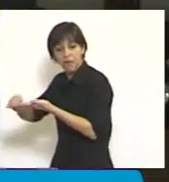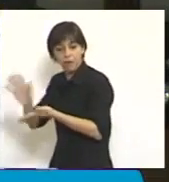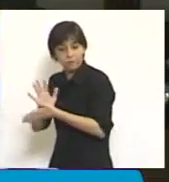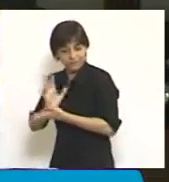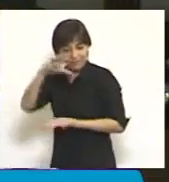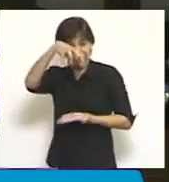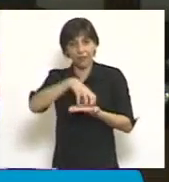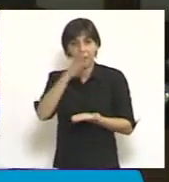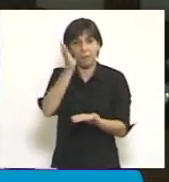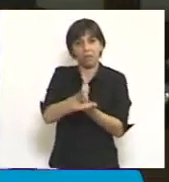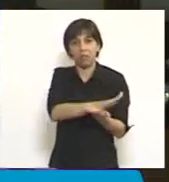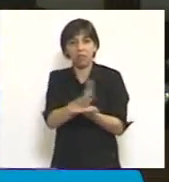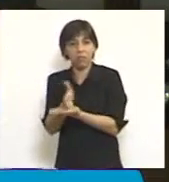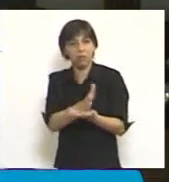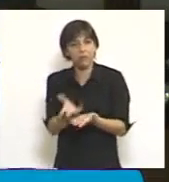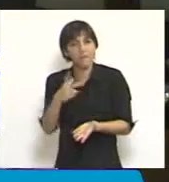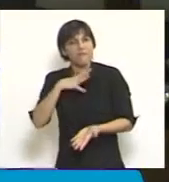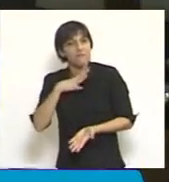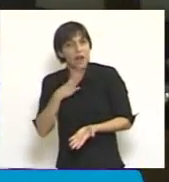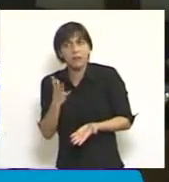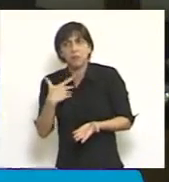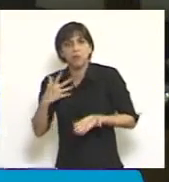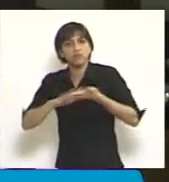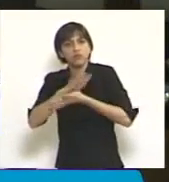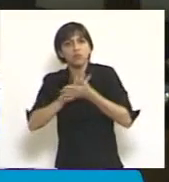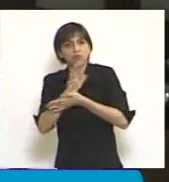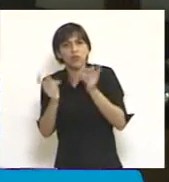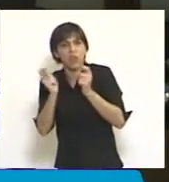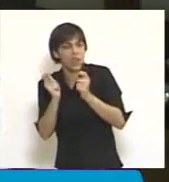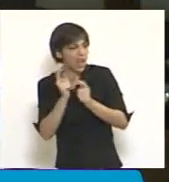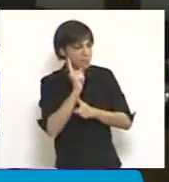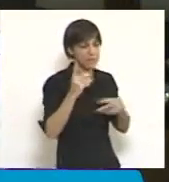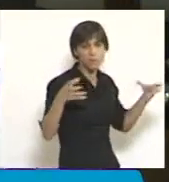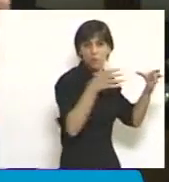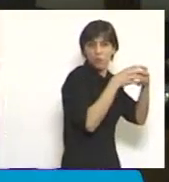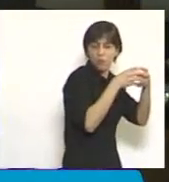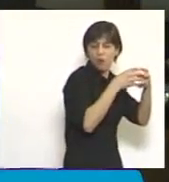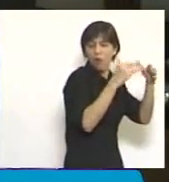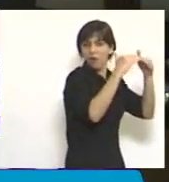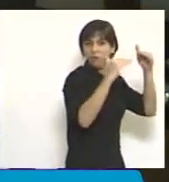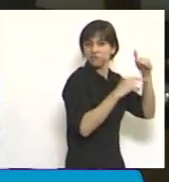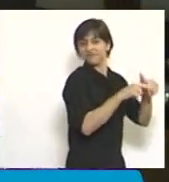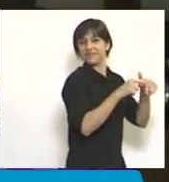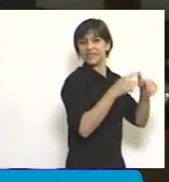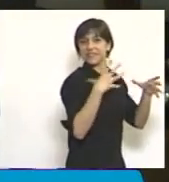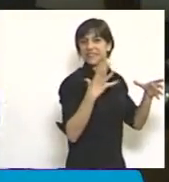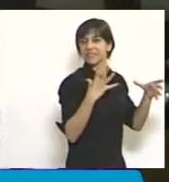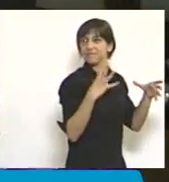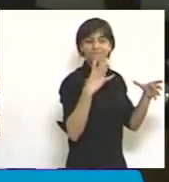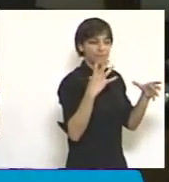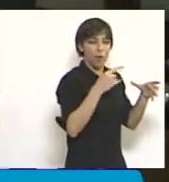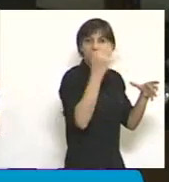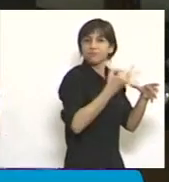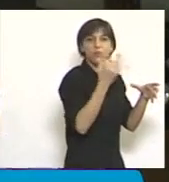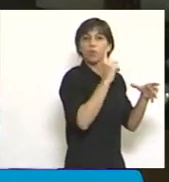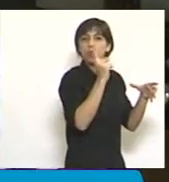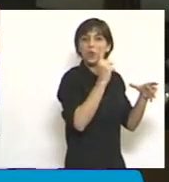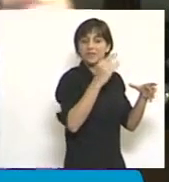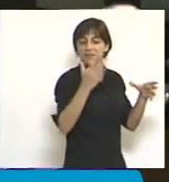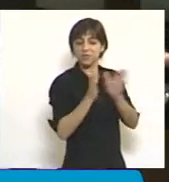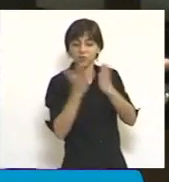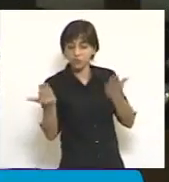acuerdo con el proyecto, el Consejo de la Magistratura prepara una lista, se la manda al Poder Ejecutivo y el Poder Ejecutivo la tiene que enviar al